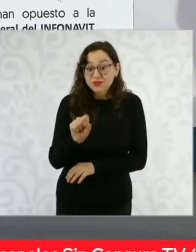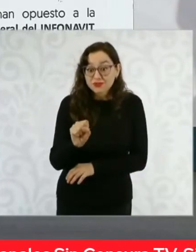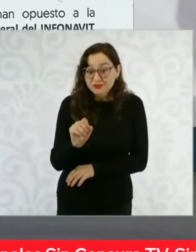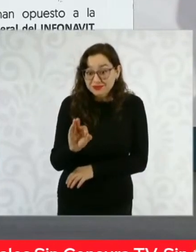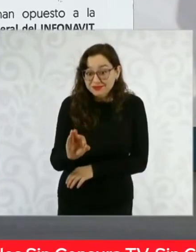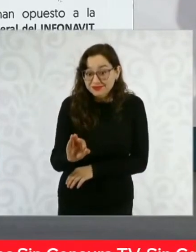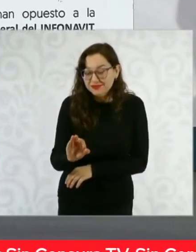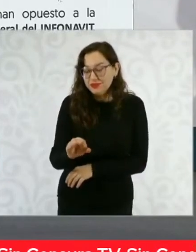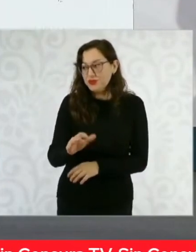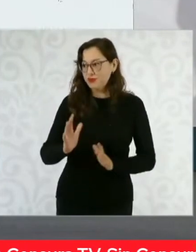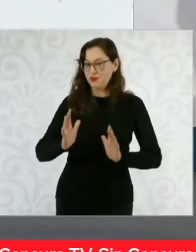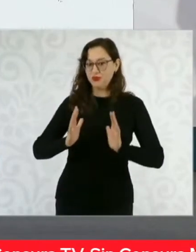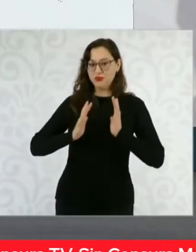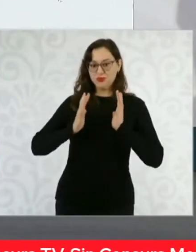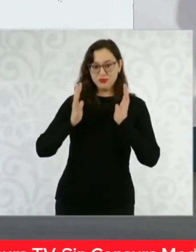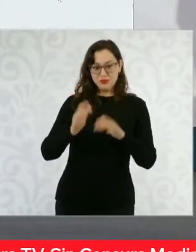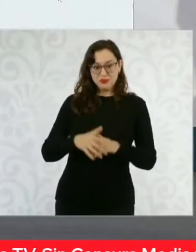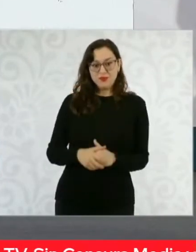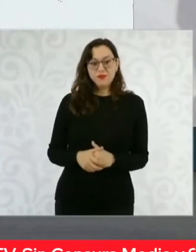La que sigue, por favor.